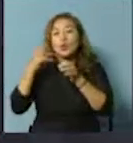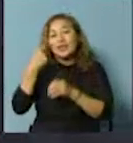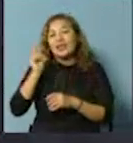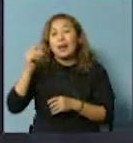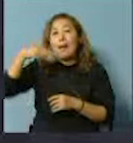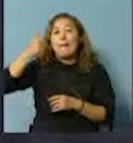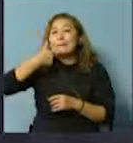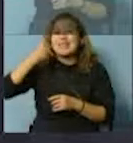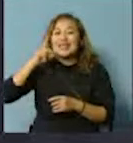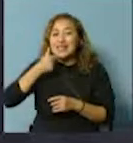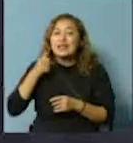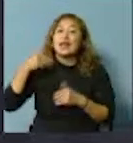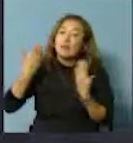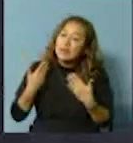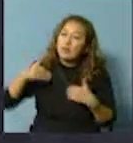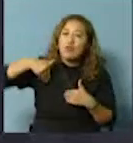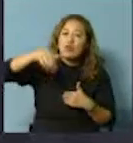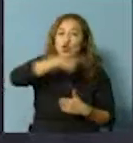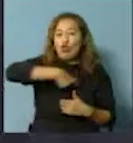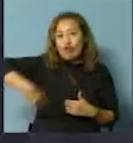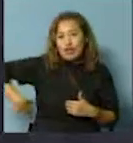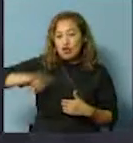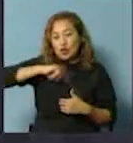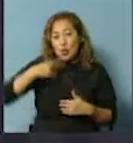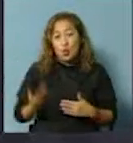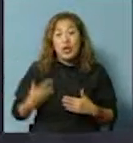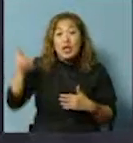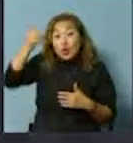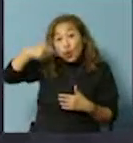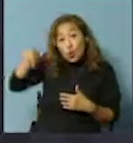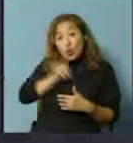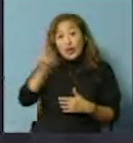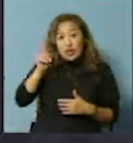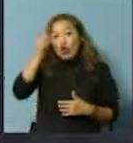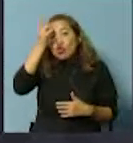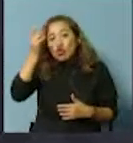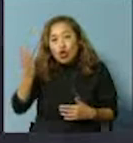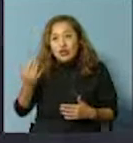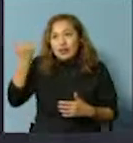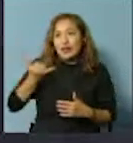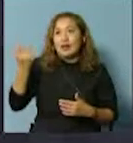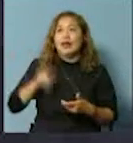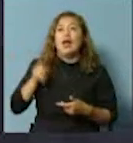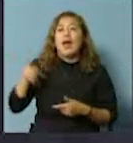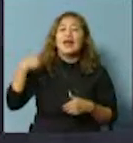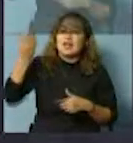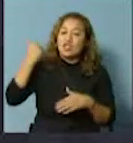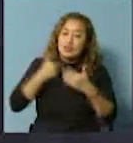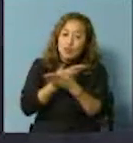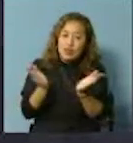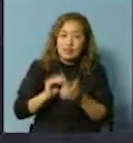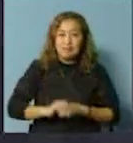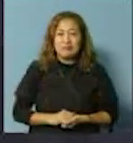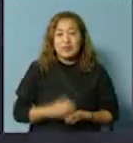a daniel macías candidatos a gobernador está entre los 12 candidatos que se presentaron en la noche de ayer